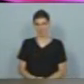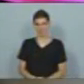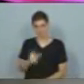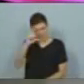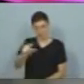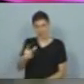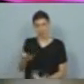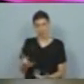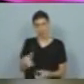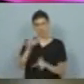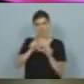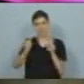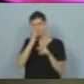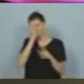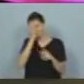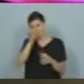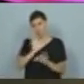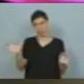¿Qué te estoy